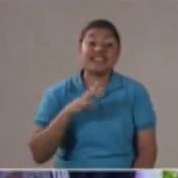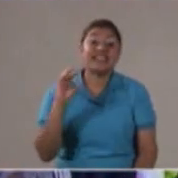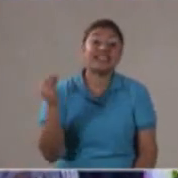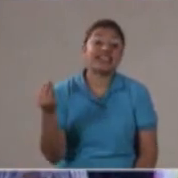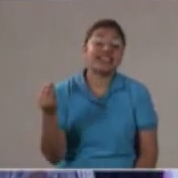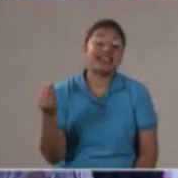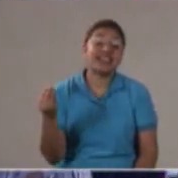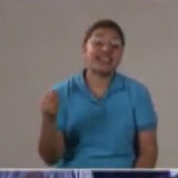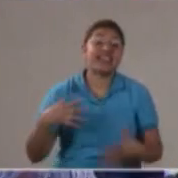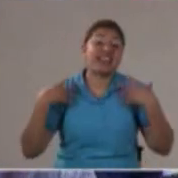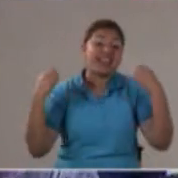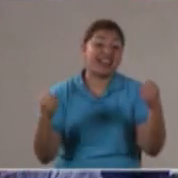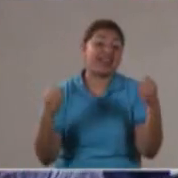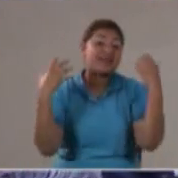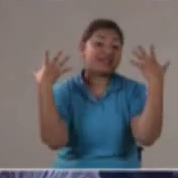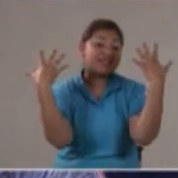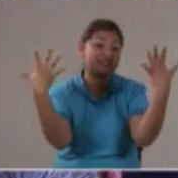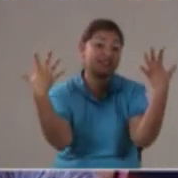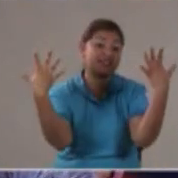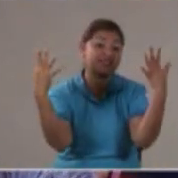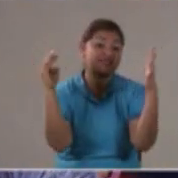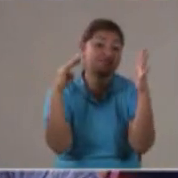10 mil pesos.